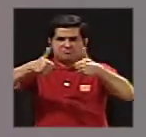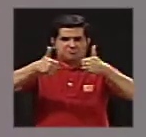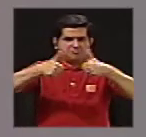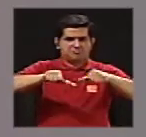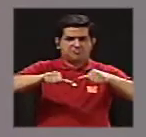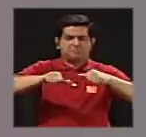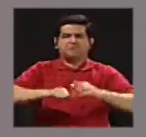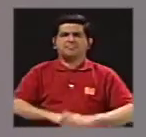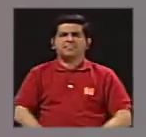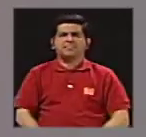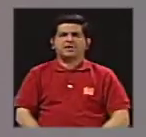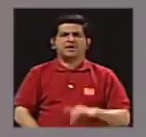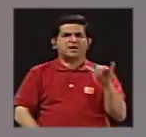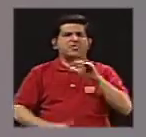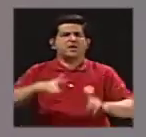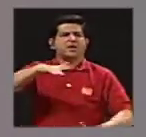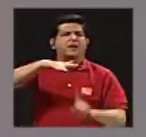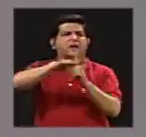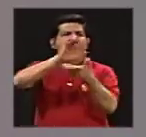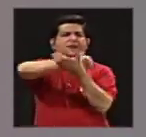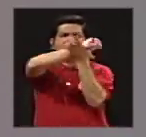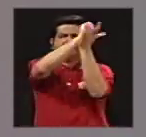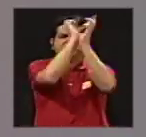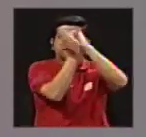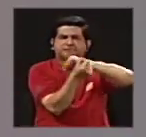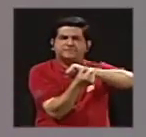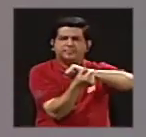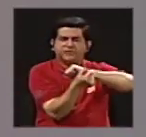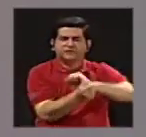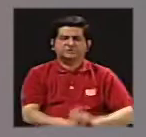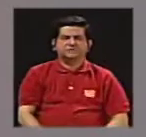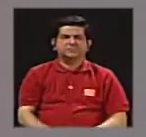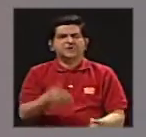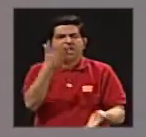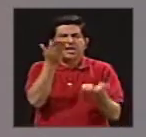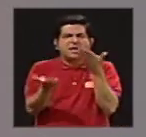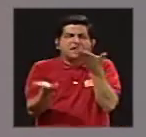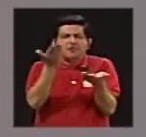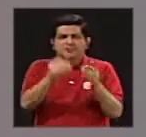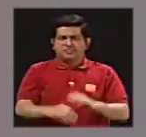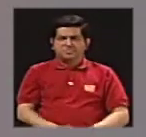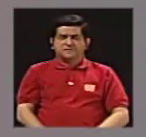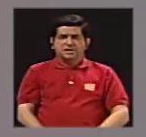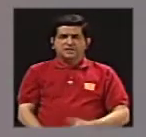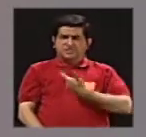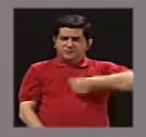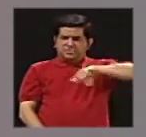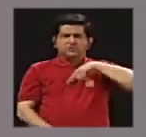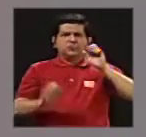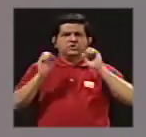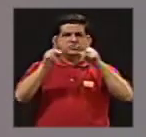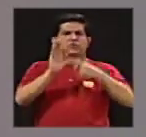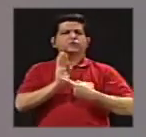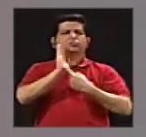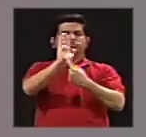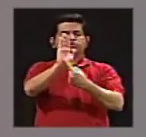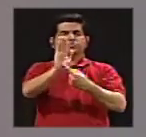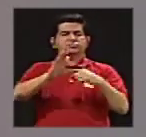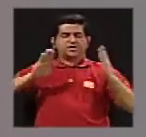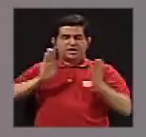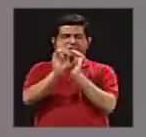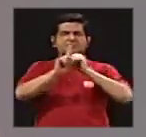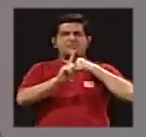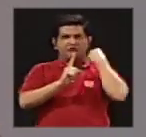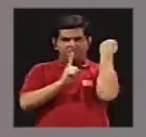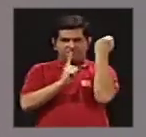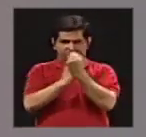eh salgan cambios en aspectos que que nos permitan mostrarnos ante la